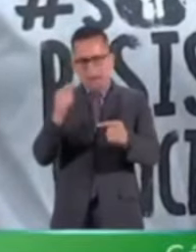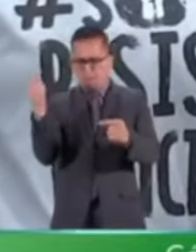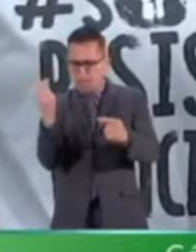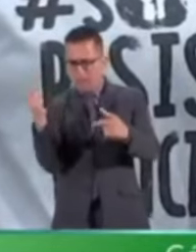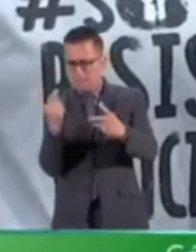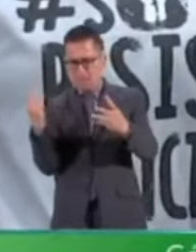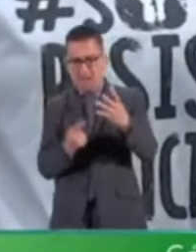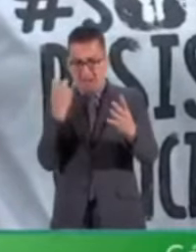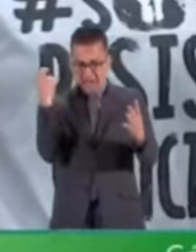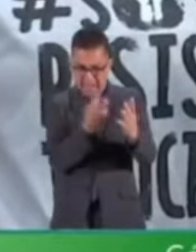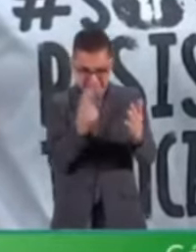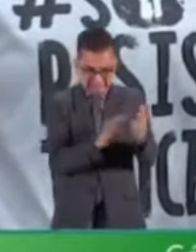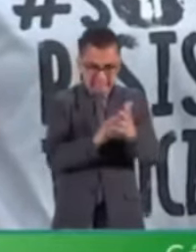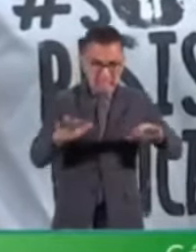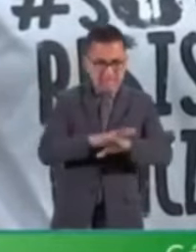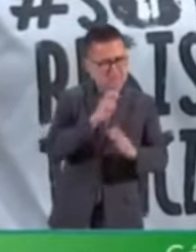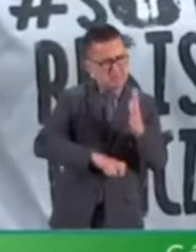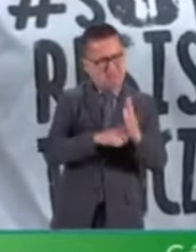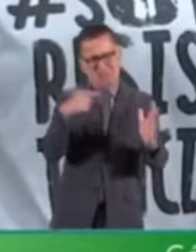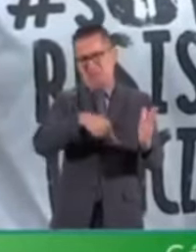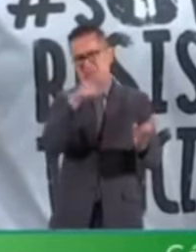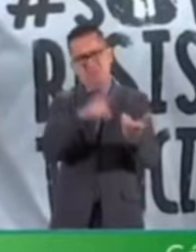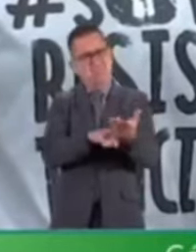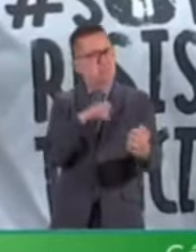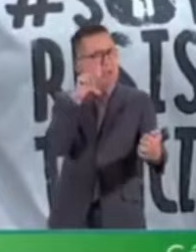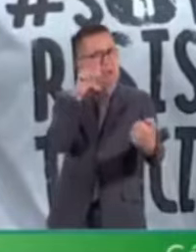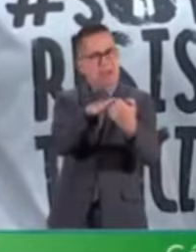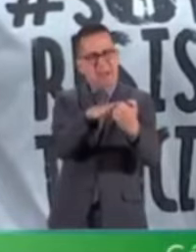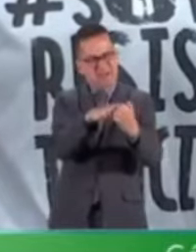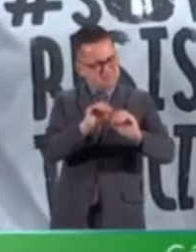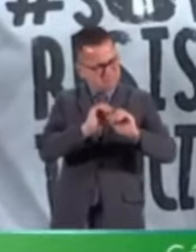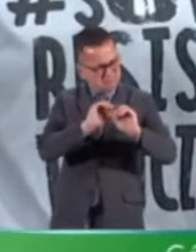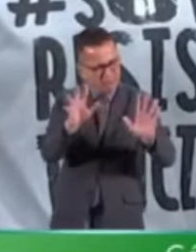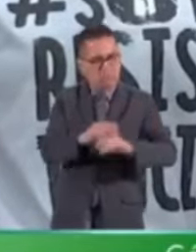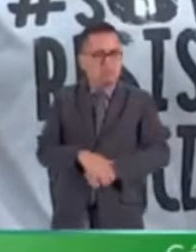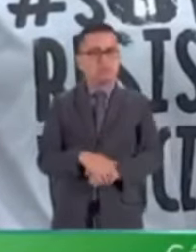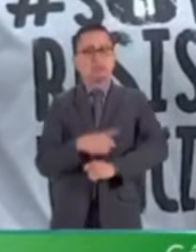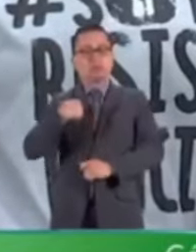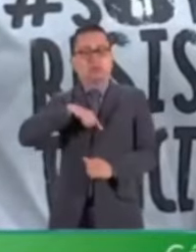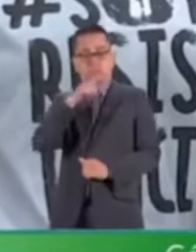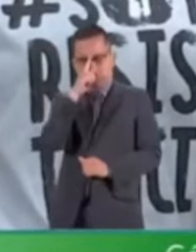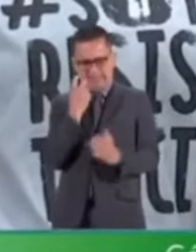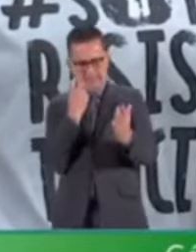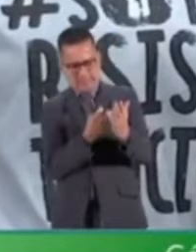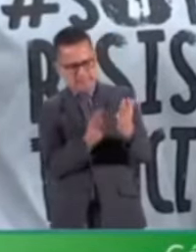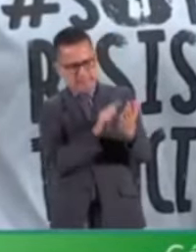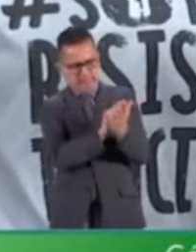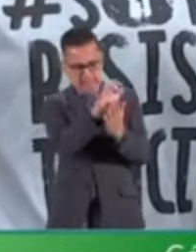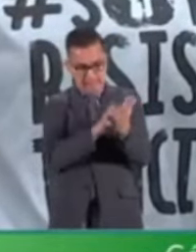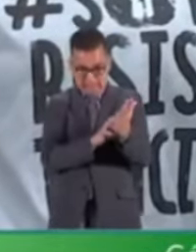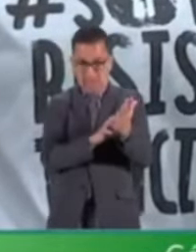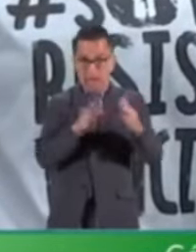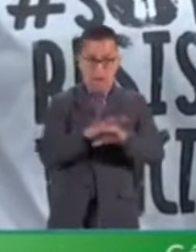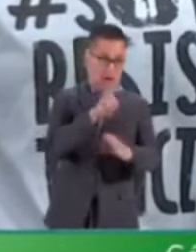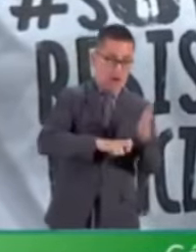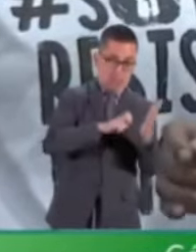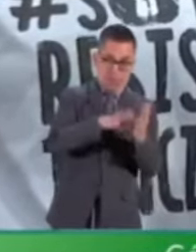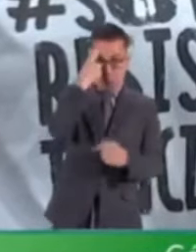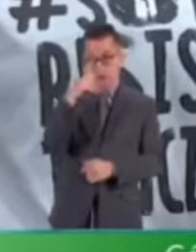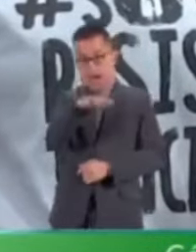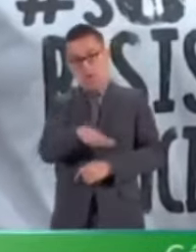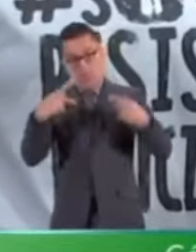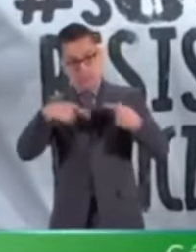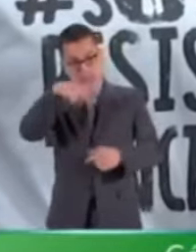reforma judicial. Esta reforma no está construida para beneficiar a los mexicanos. Esta